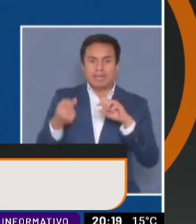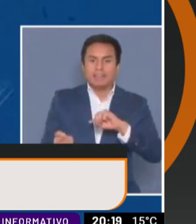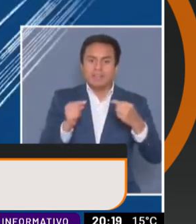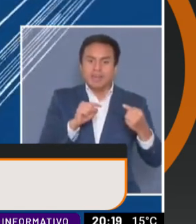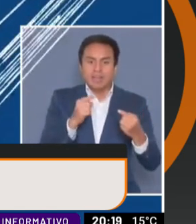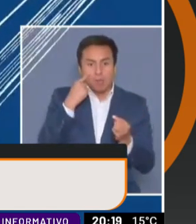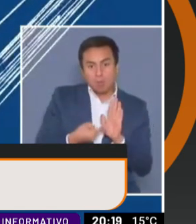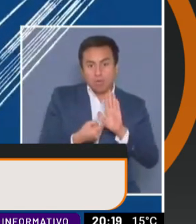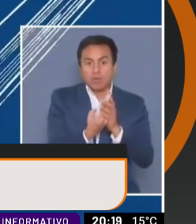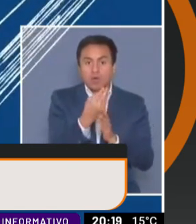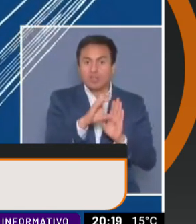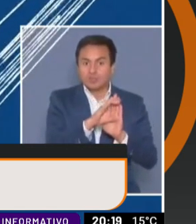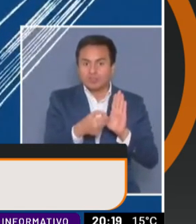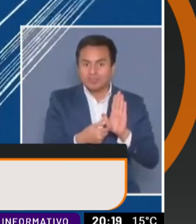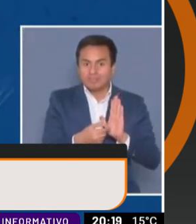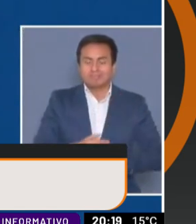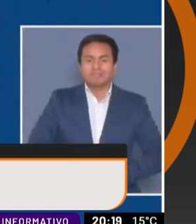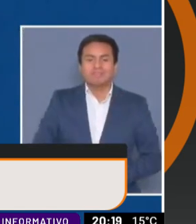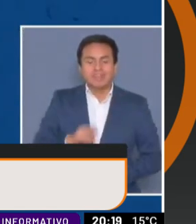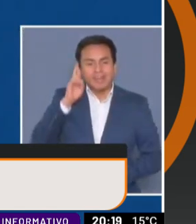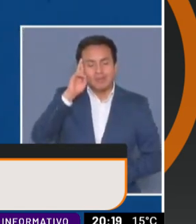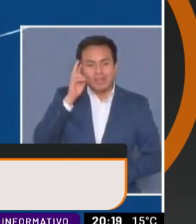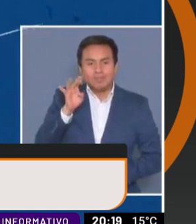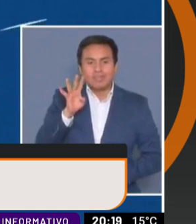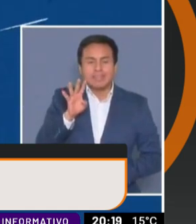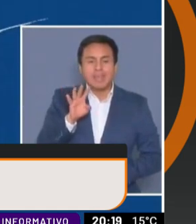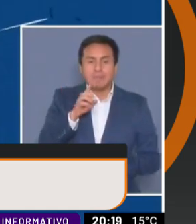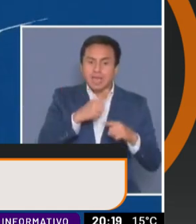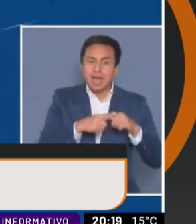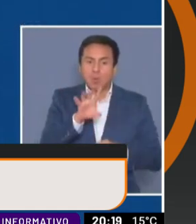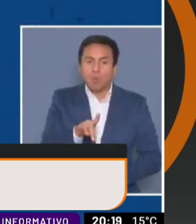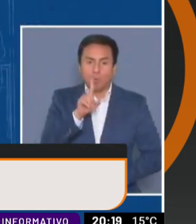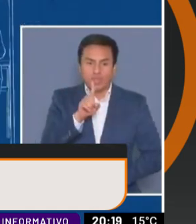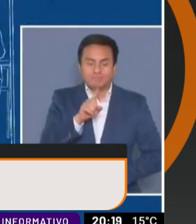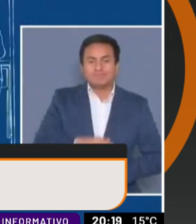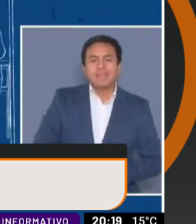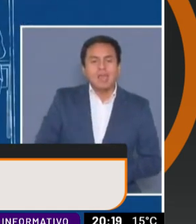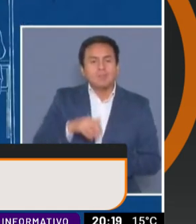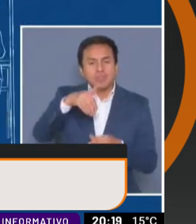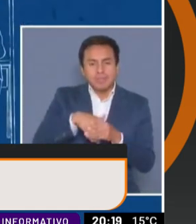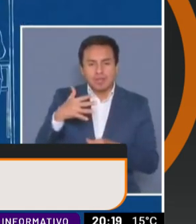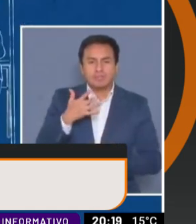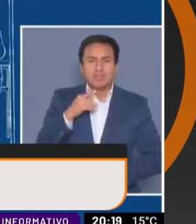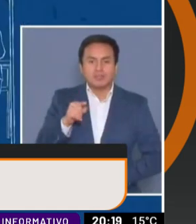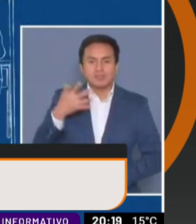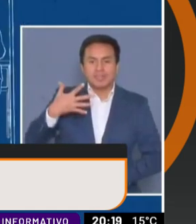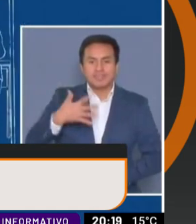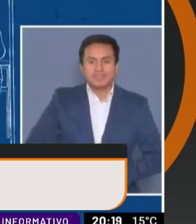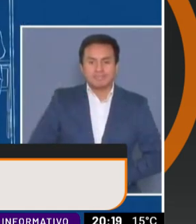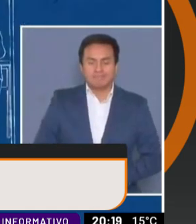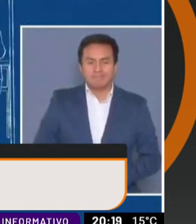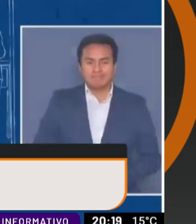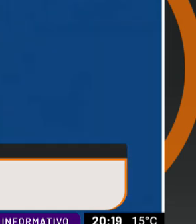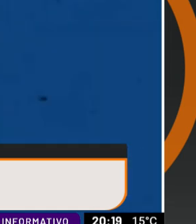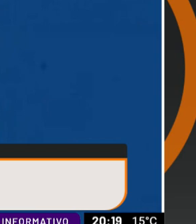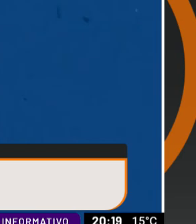bueno tenemos un cuadro más o menos de la situación de lo que está pasando en Chile Por qué elecciones vamos a empezar por acá no